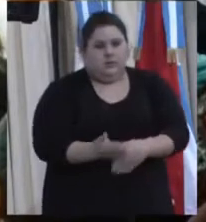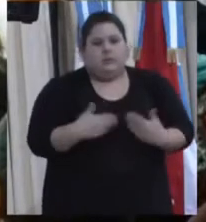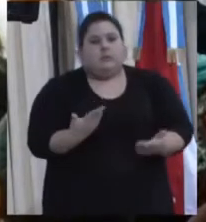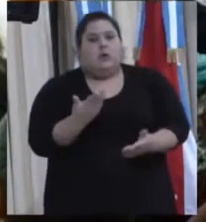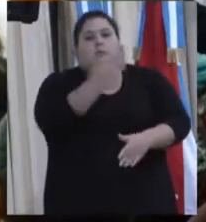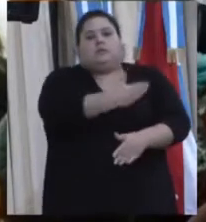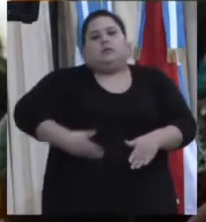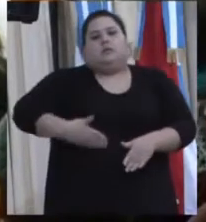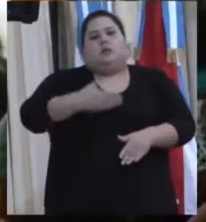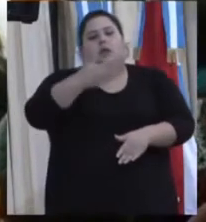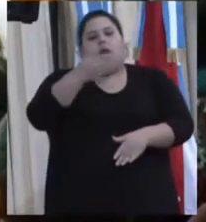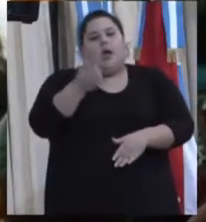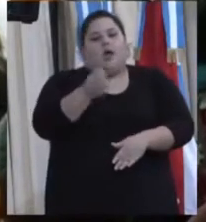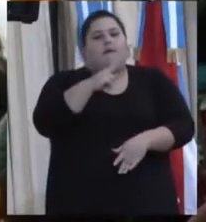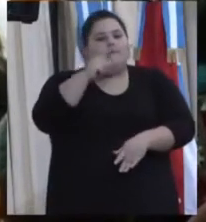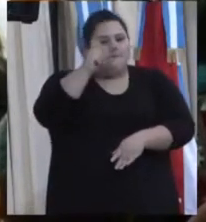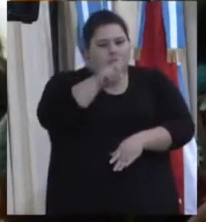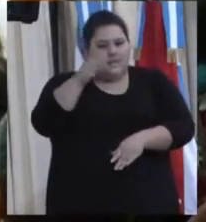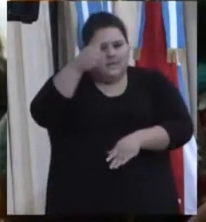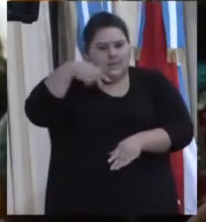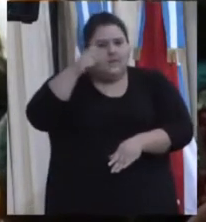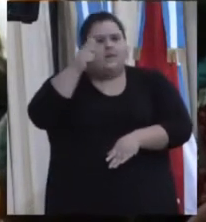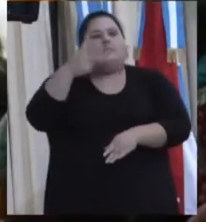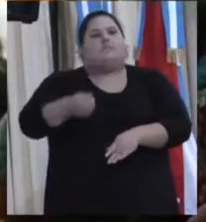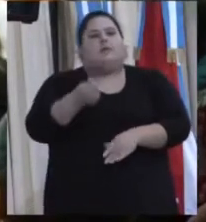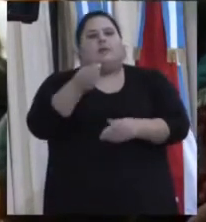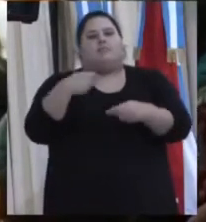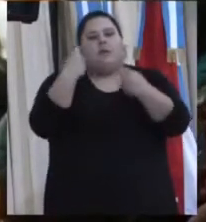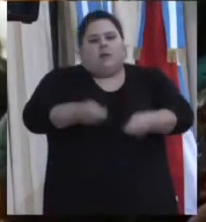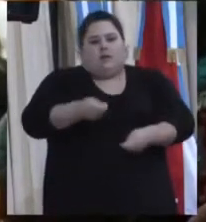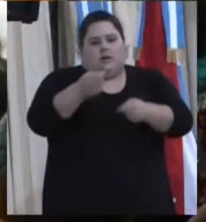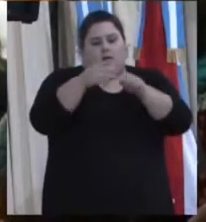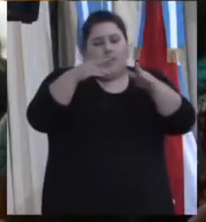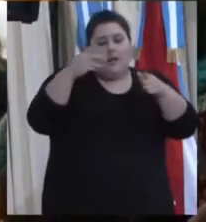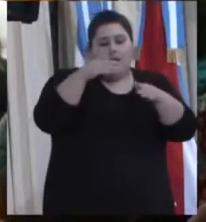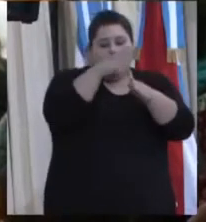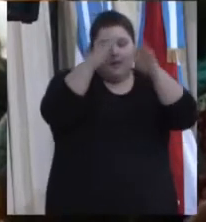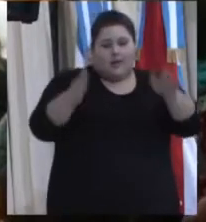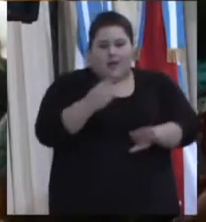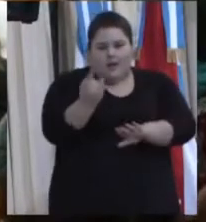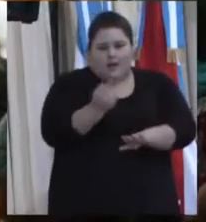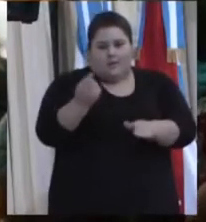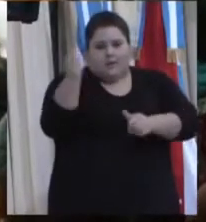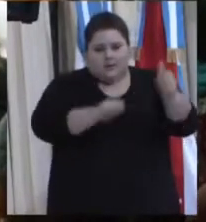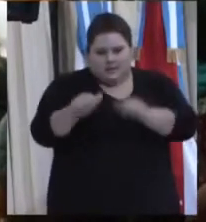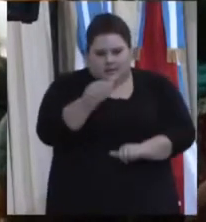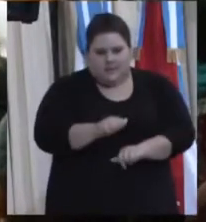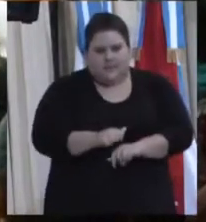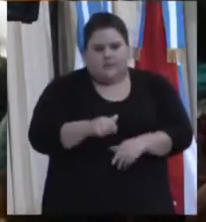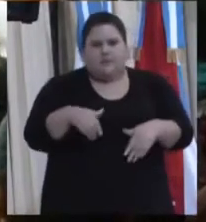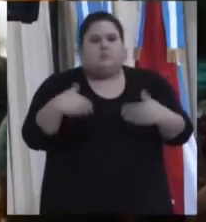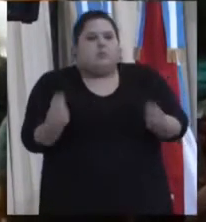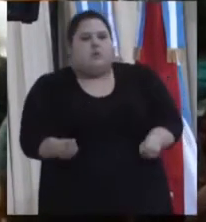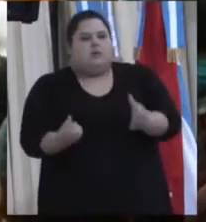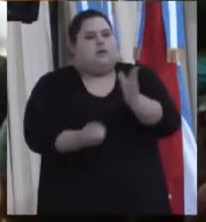Avellaneda, para que luego puedan hacerlo y se funda la Academia de Ciencia. Digamos, se funda la Academia porque no tenían espacio en la